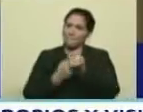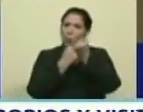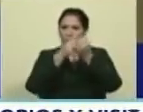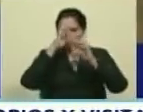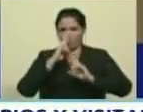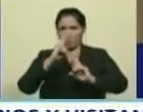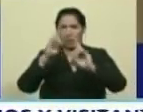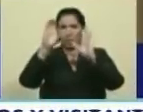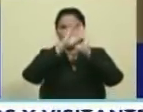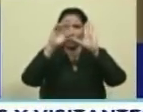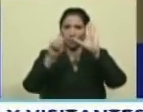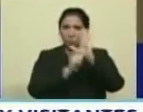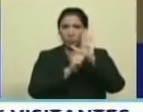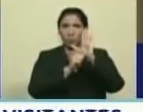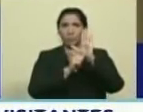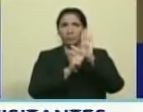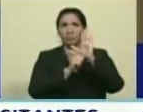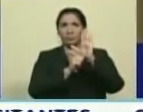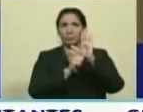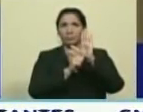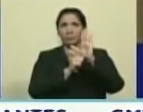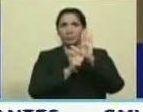la Constitución.